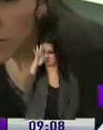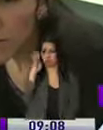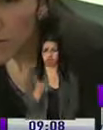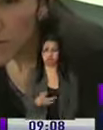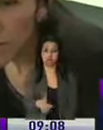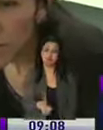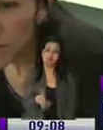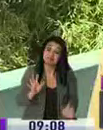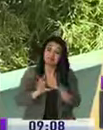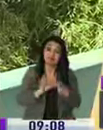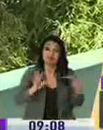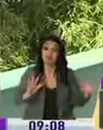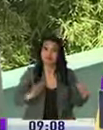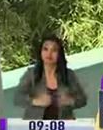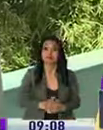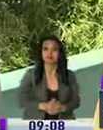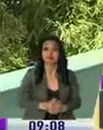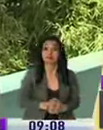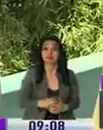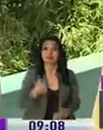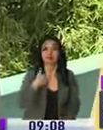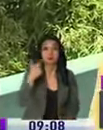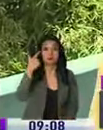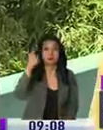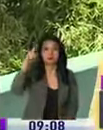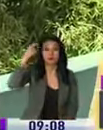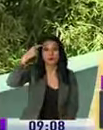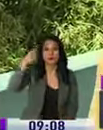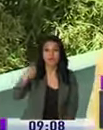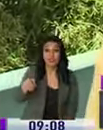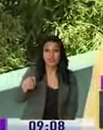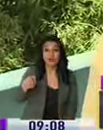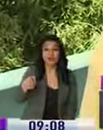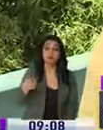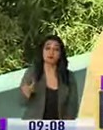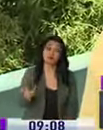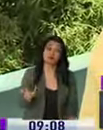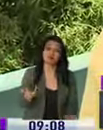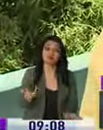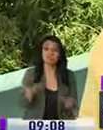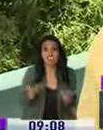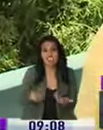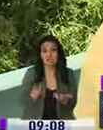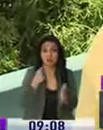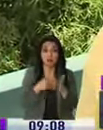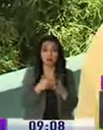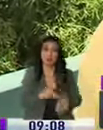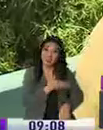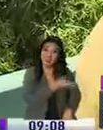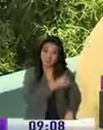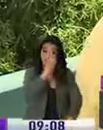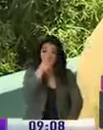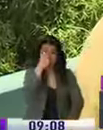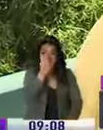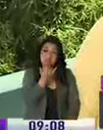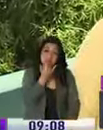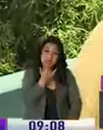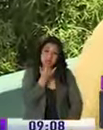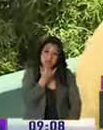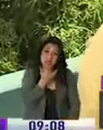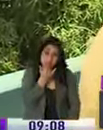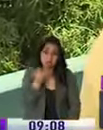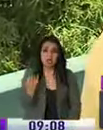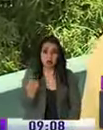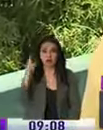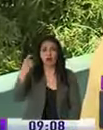él decidió abrirse. Lastimosamente yo pienso que el gobierno de una u otra manera quiere remediar lo que hemos estado tanto